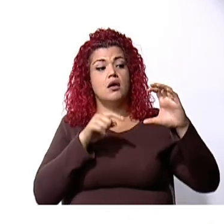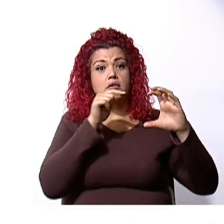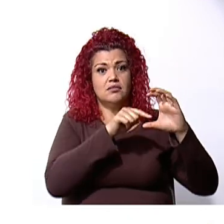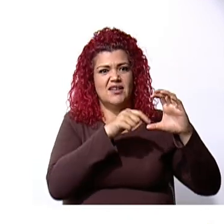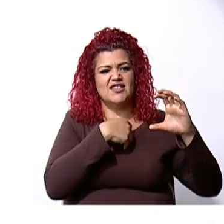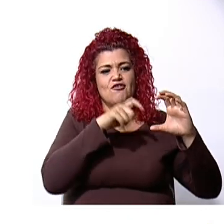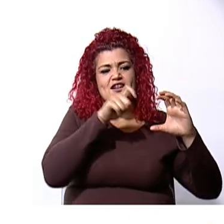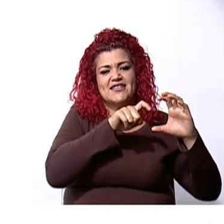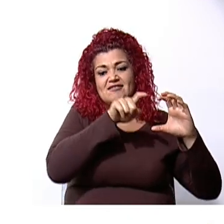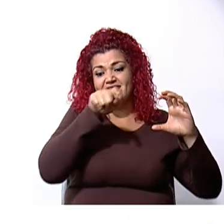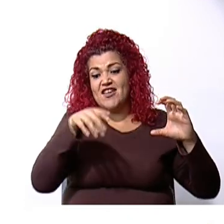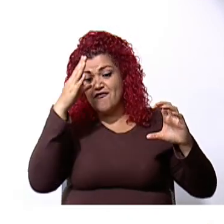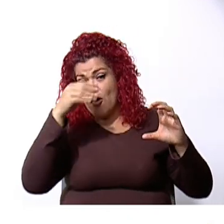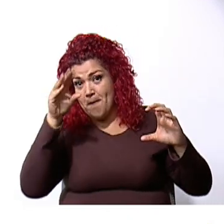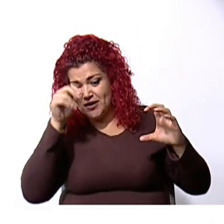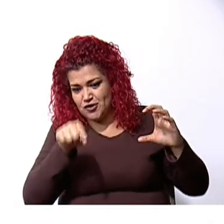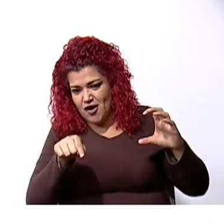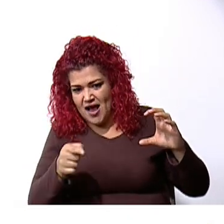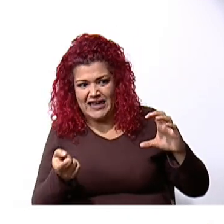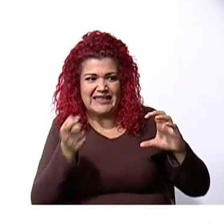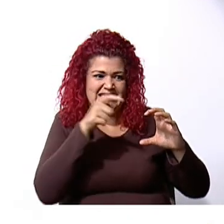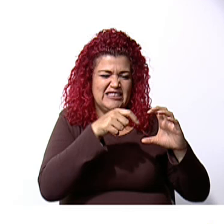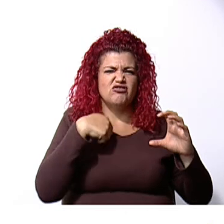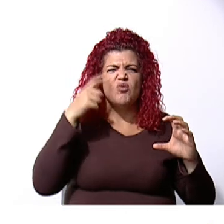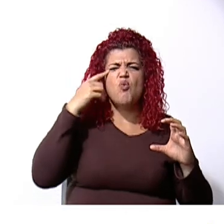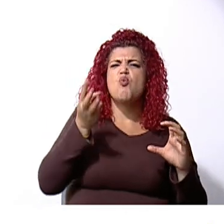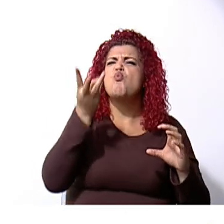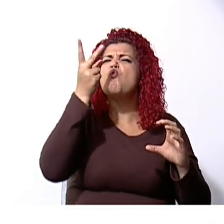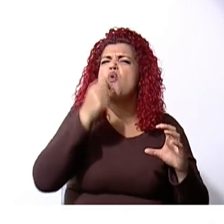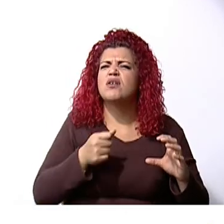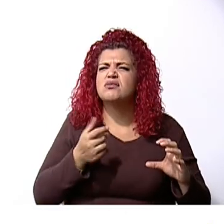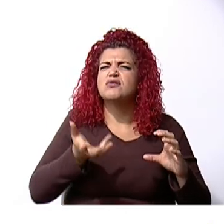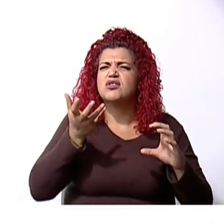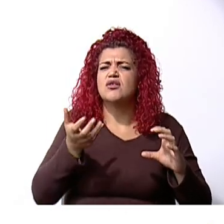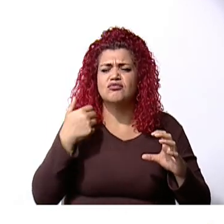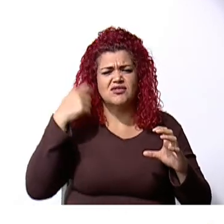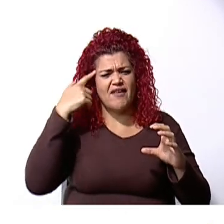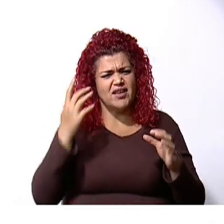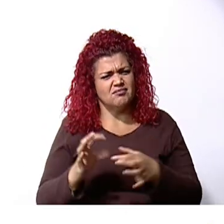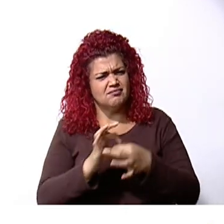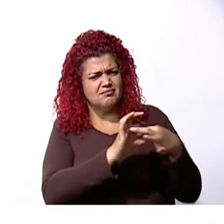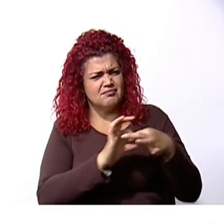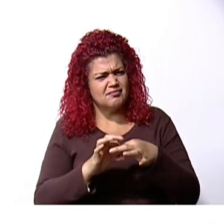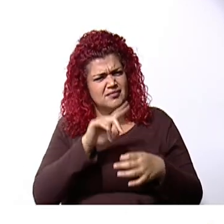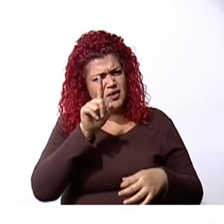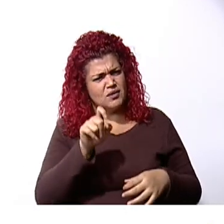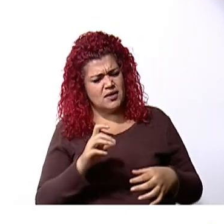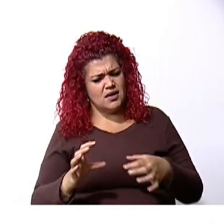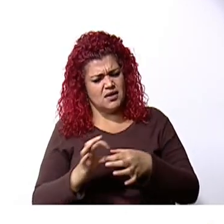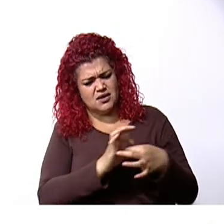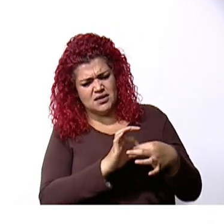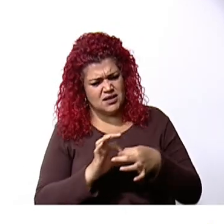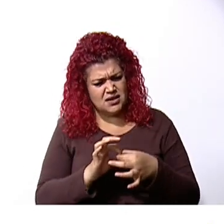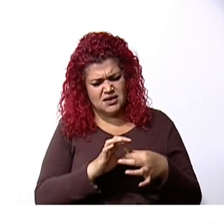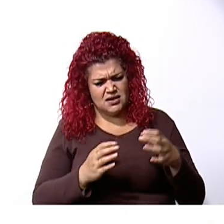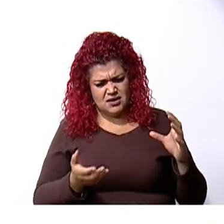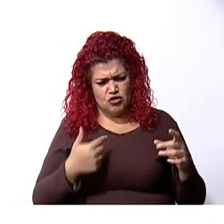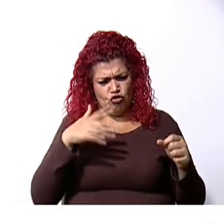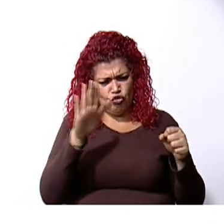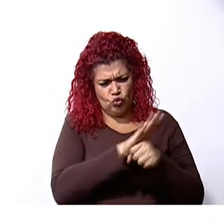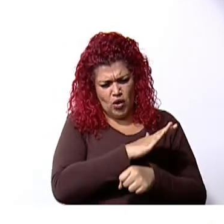total que pague cada persona. ¿Hay relación de dependencia entre ambas cantidades? ¿Entre ambas